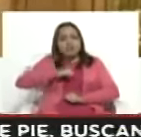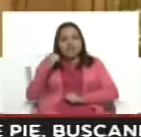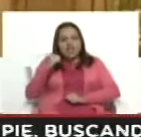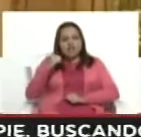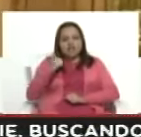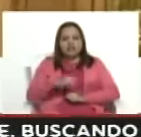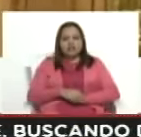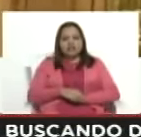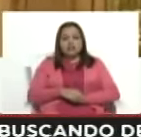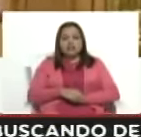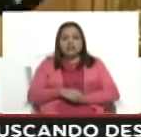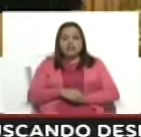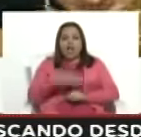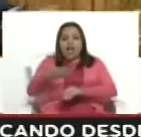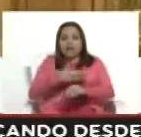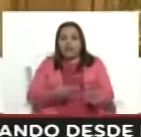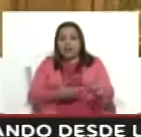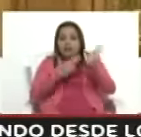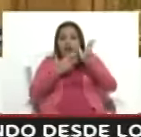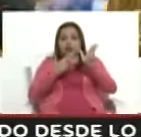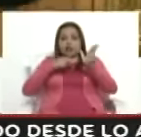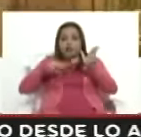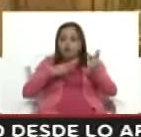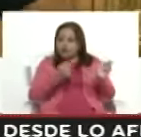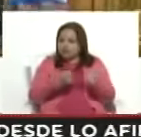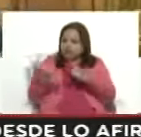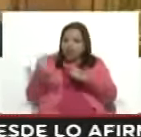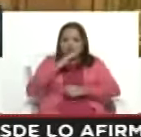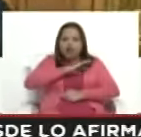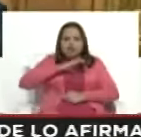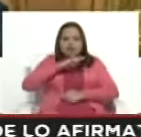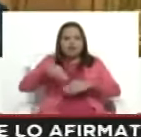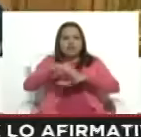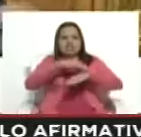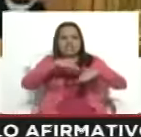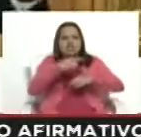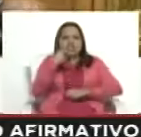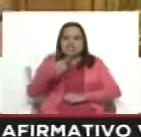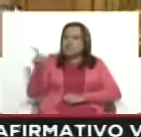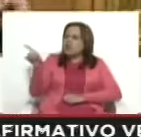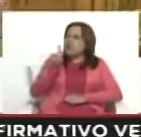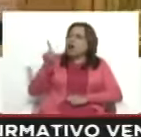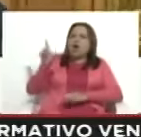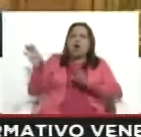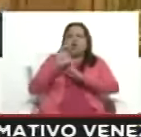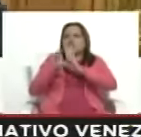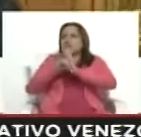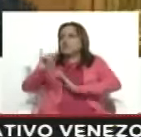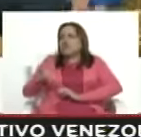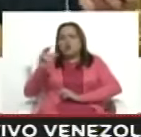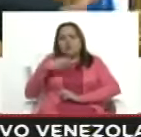armados. Y lo llevamos a Consejo de Ministros, no, la Constitución no puede, y no, la Asamblea,